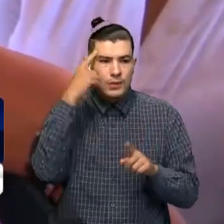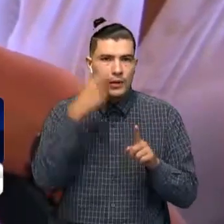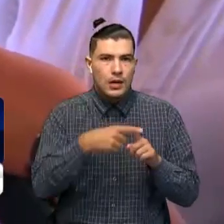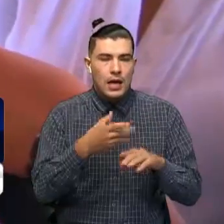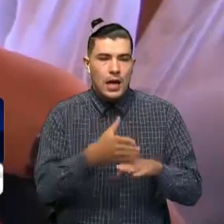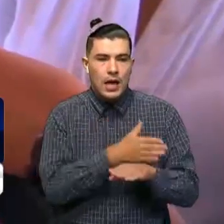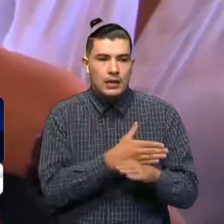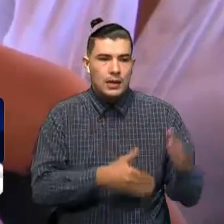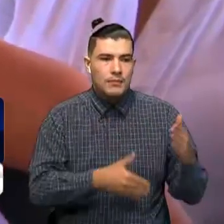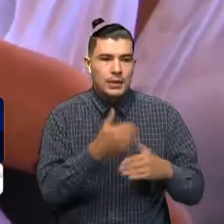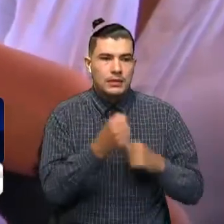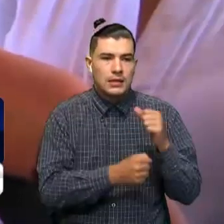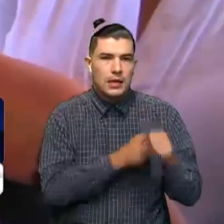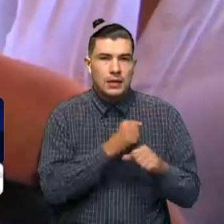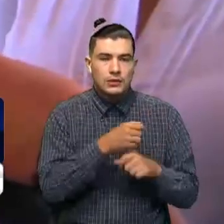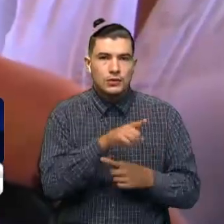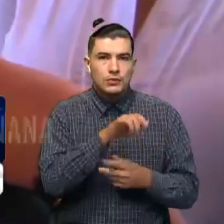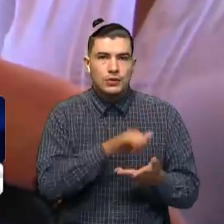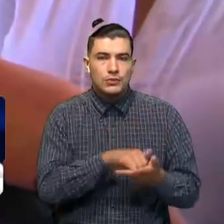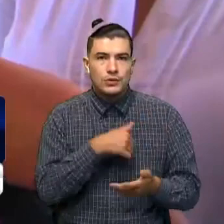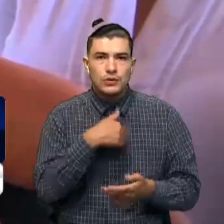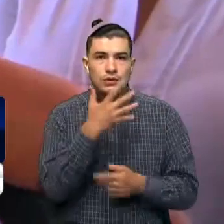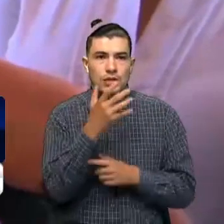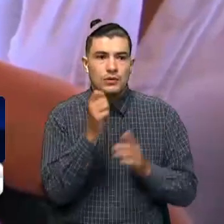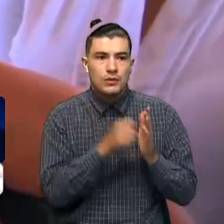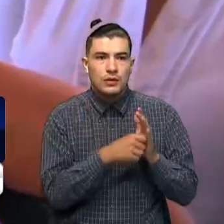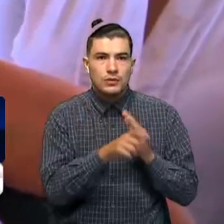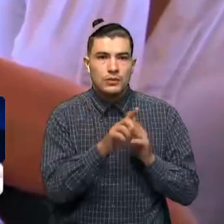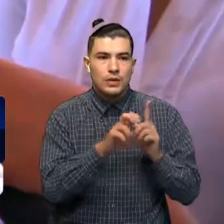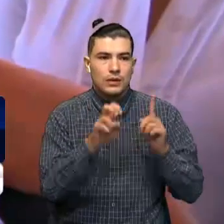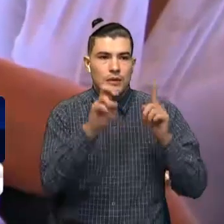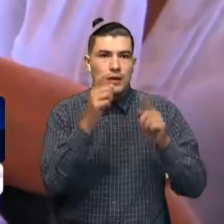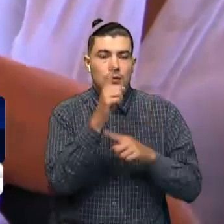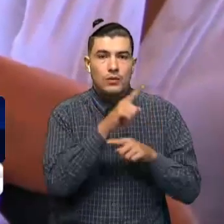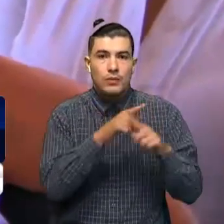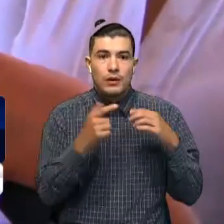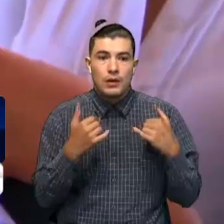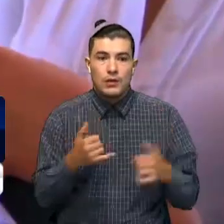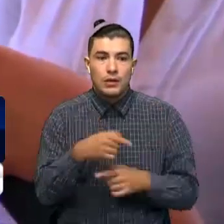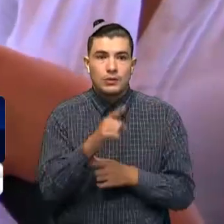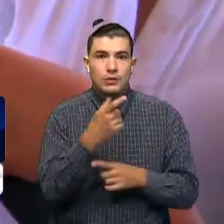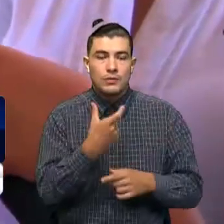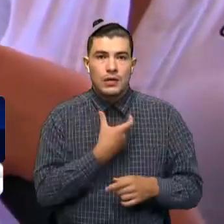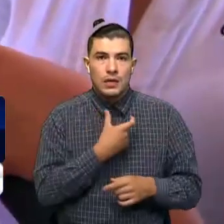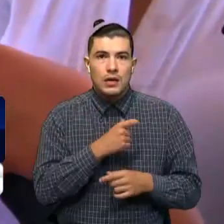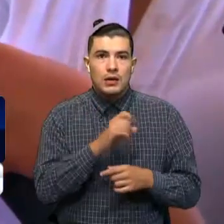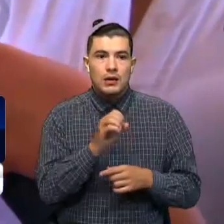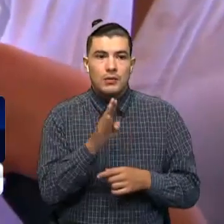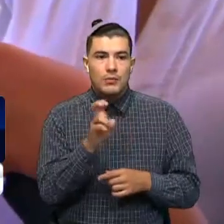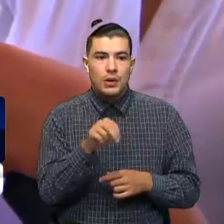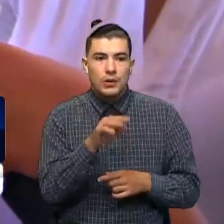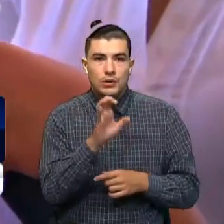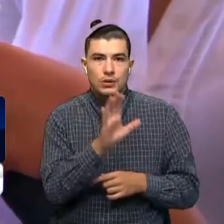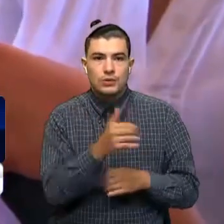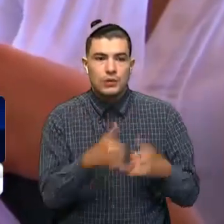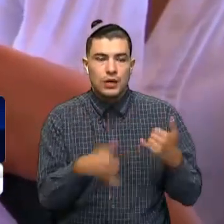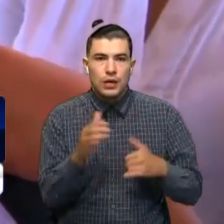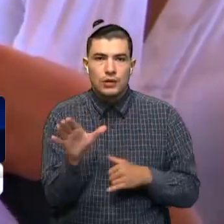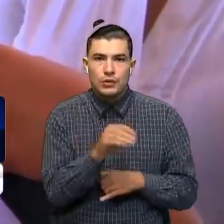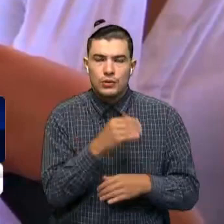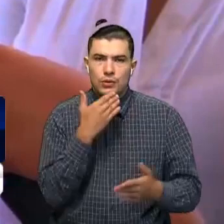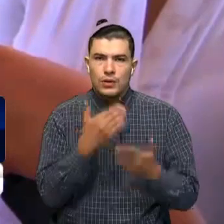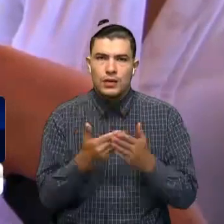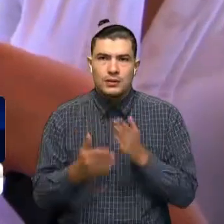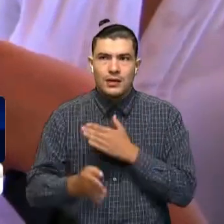el inicio del año que me lleve 55 títulos en grado 1 ahora la medalla de bronce en los juegos a todo trance de